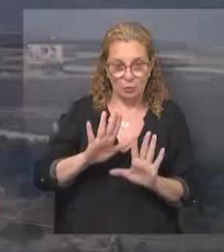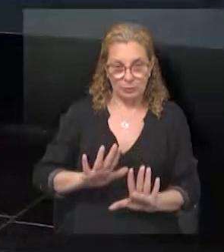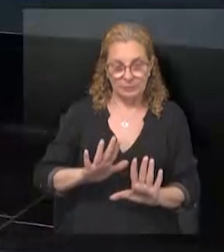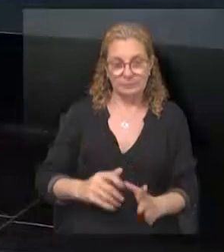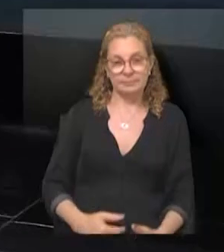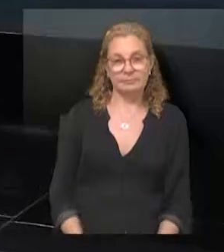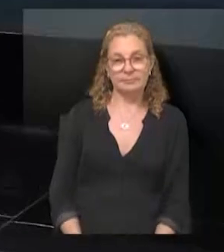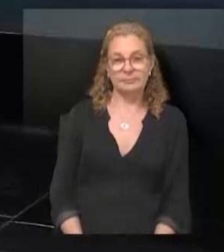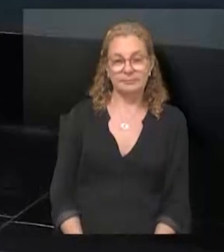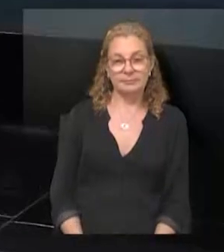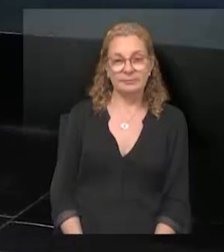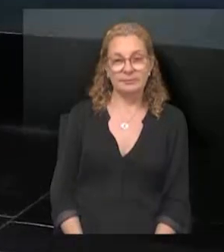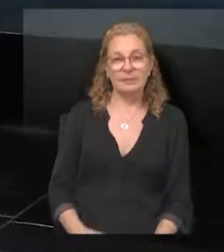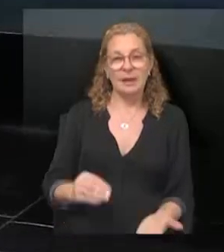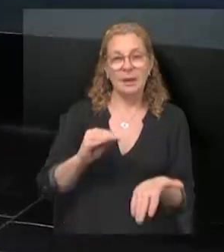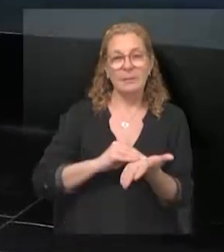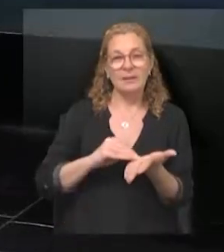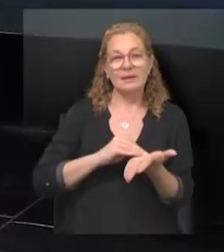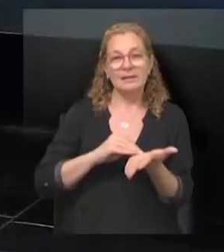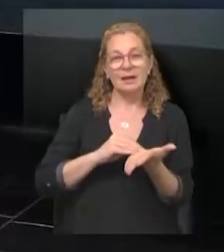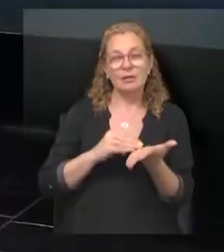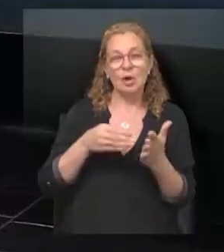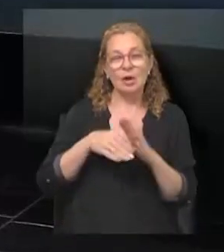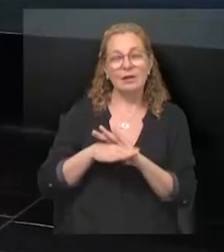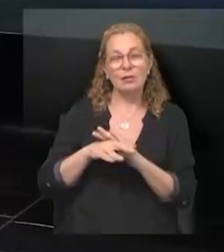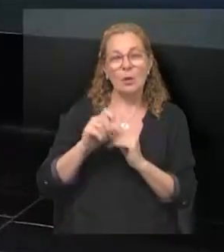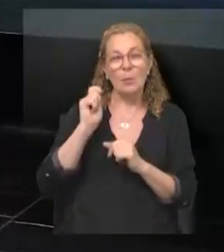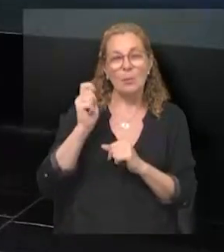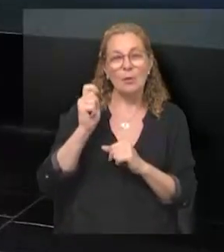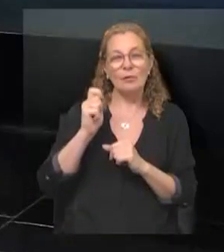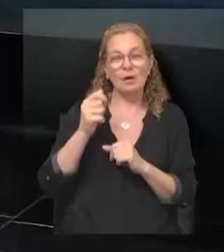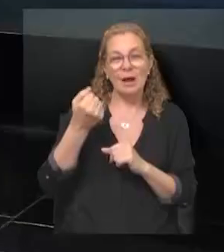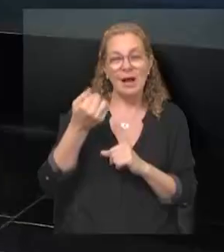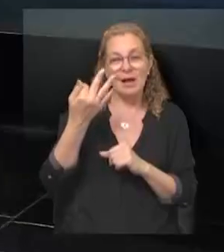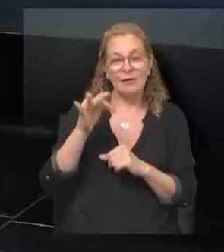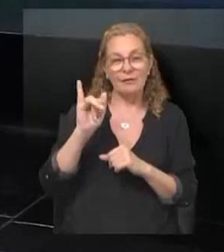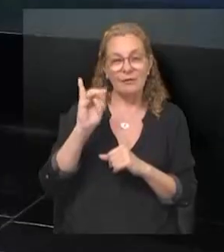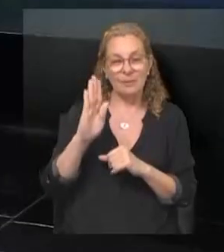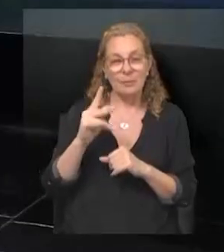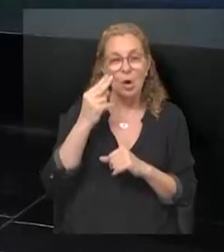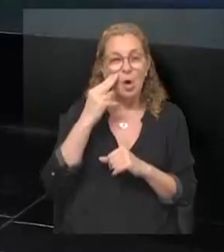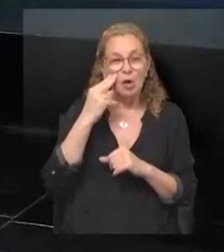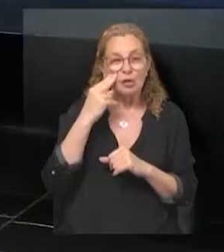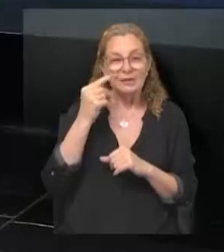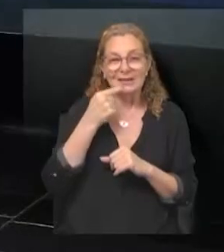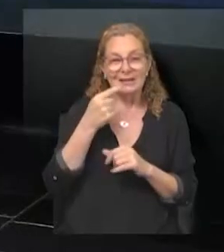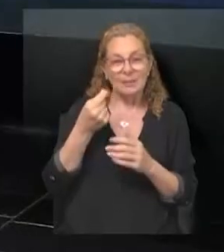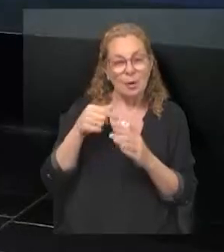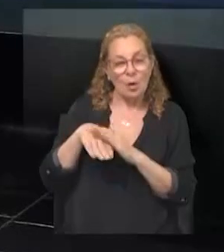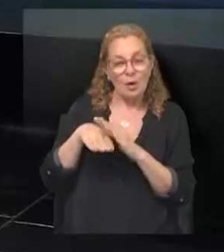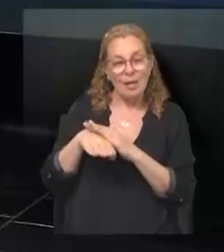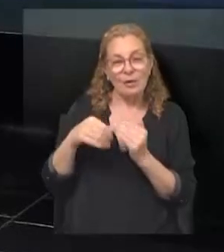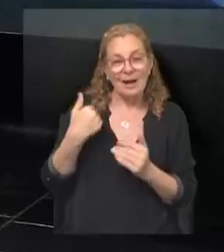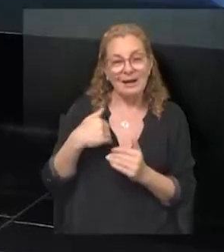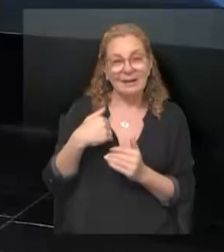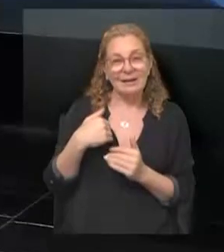minutos la administración Federal de ingresos públicos afip como se conocía a la principal entidad recaudadora en Argentina